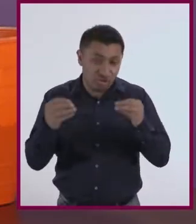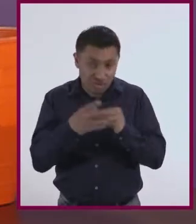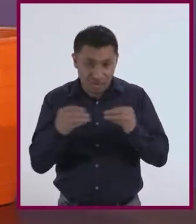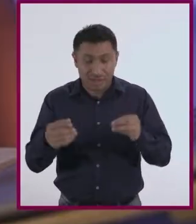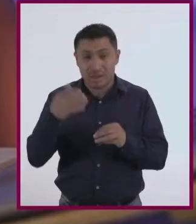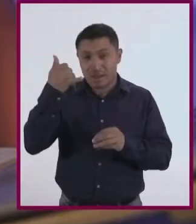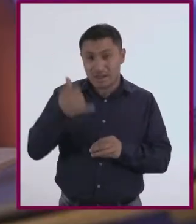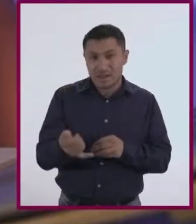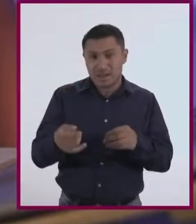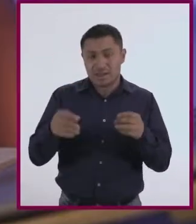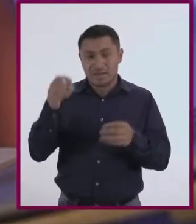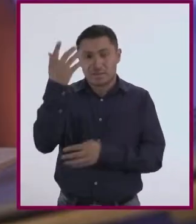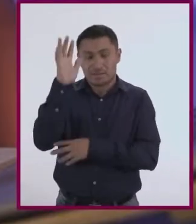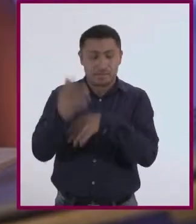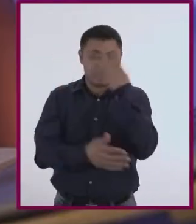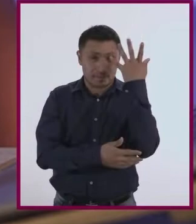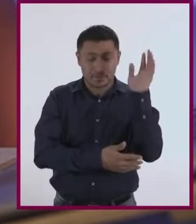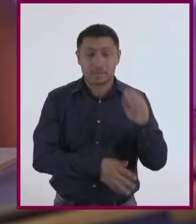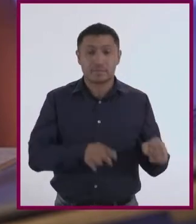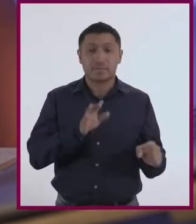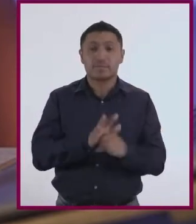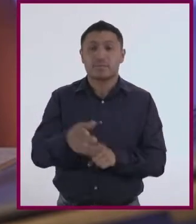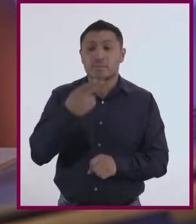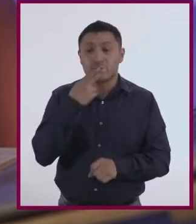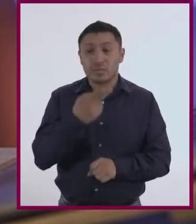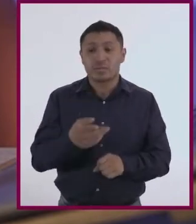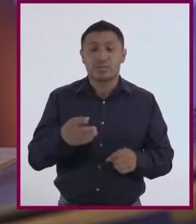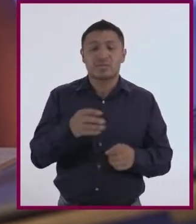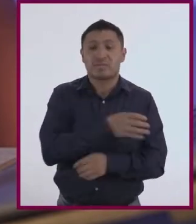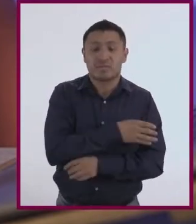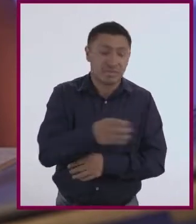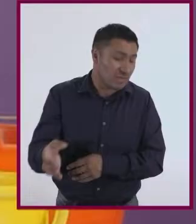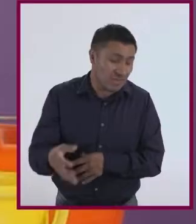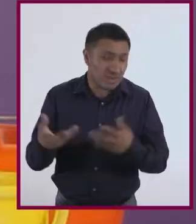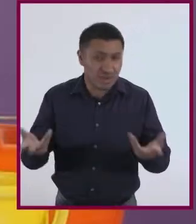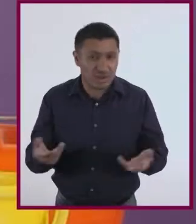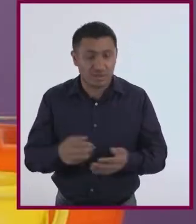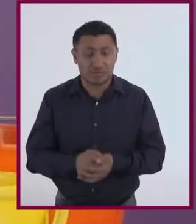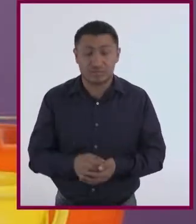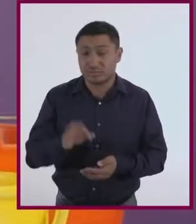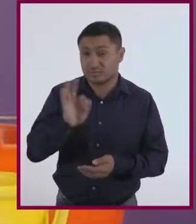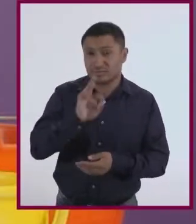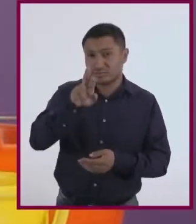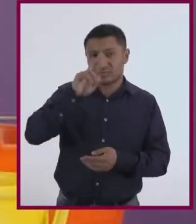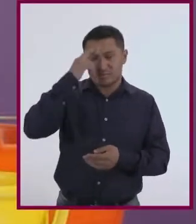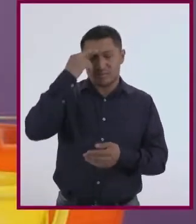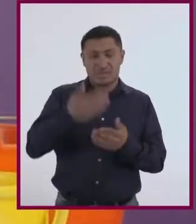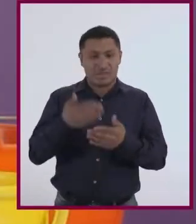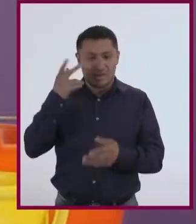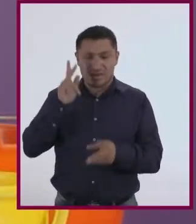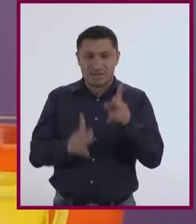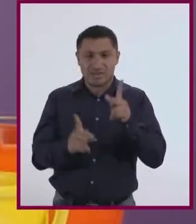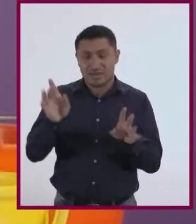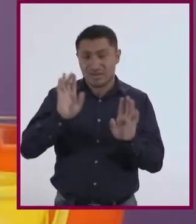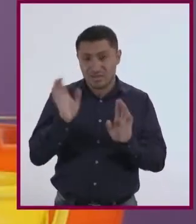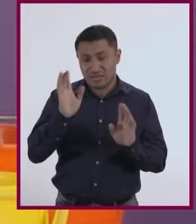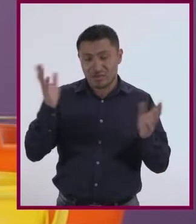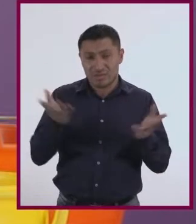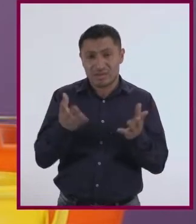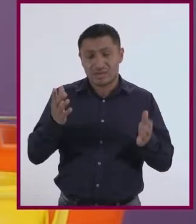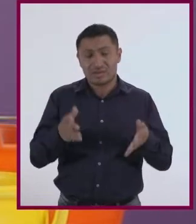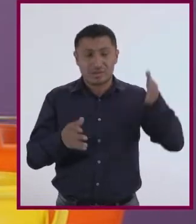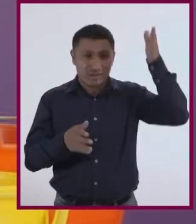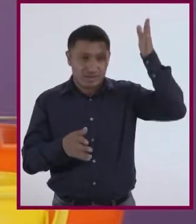la forestación. ¿De qué sirven las compostas en la agricultura o cómo la mejoran? Quizá recuerden que les platicamos cuando hicimos los